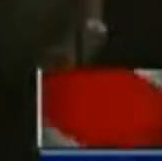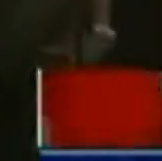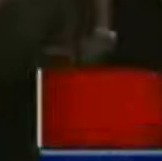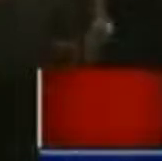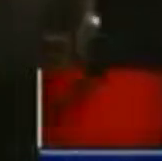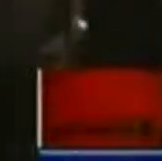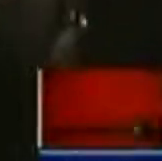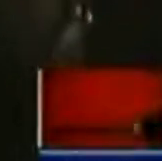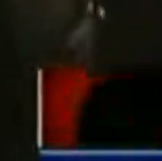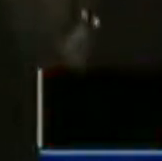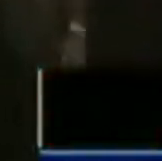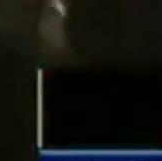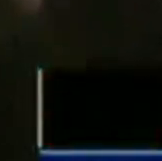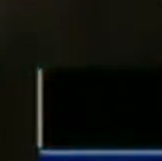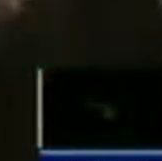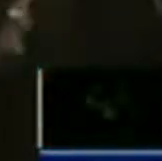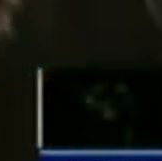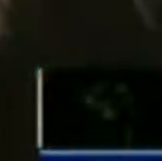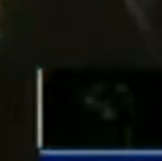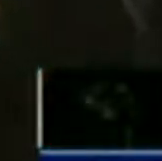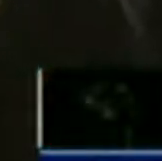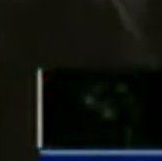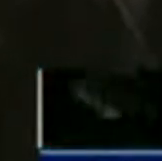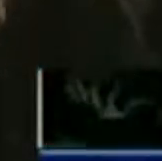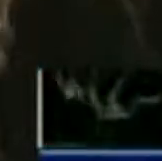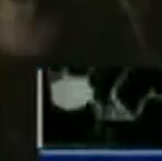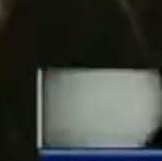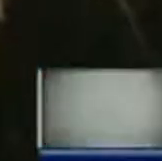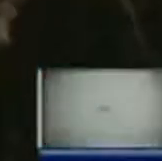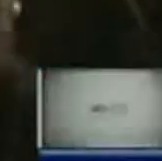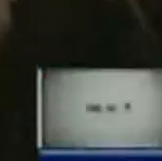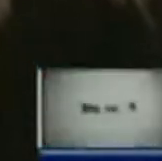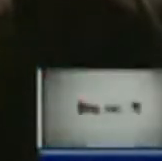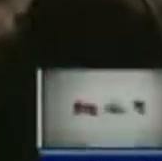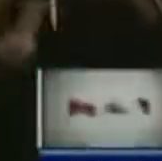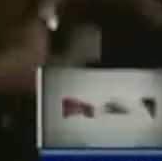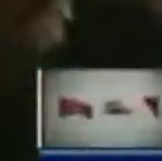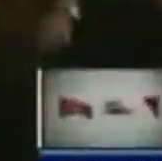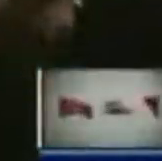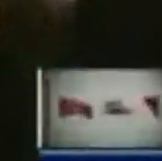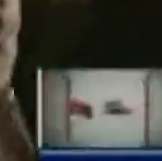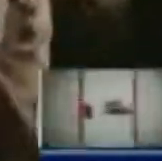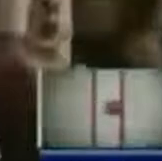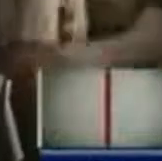a bailar a bailar a ver dónde están los bailadores los bailadores los bailadores